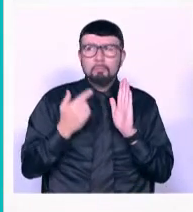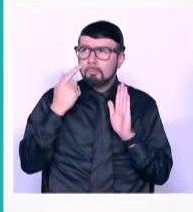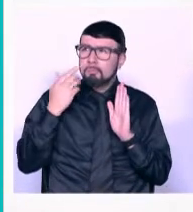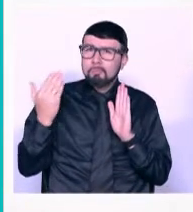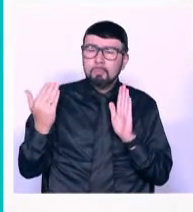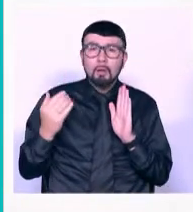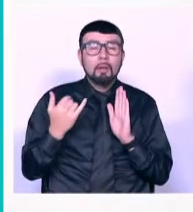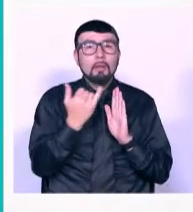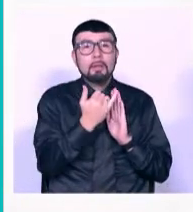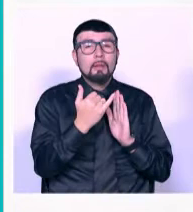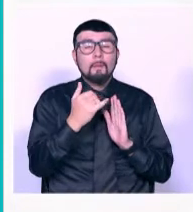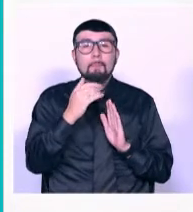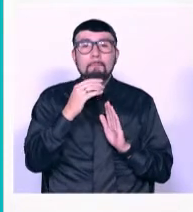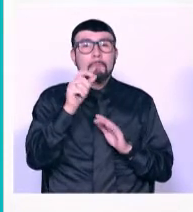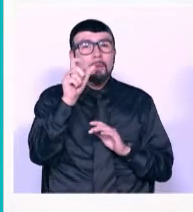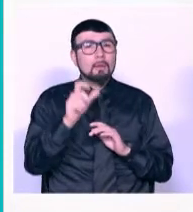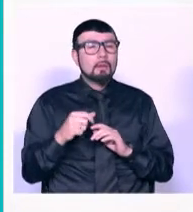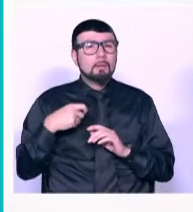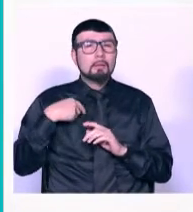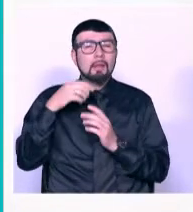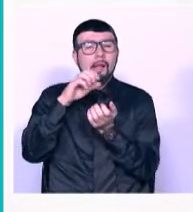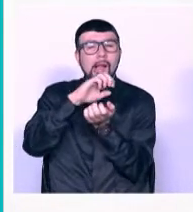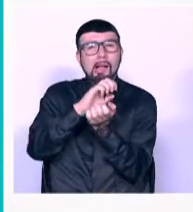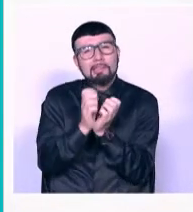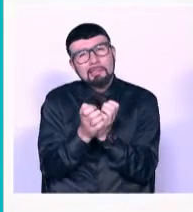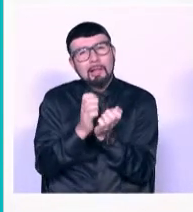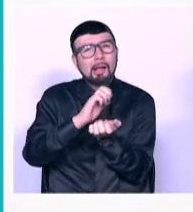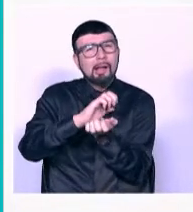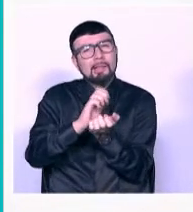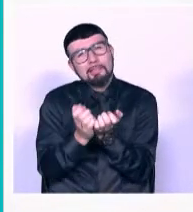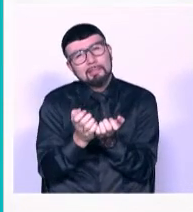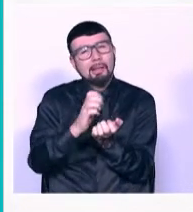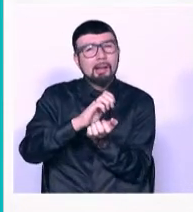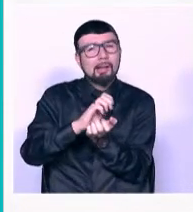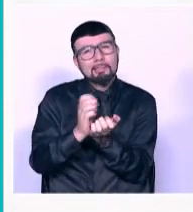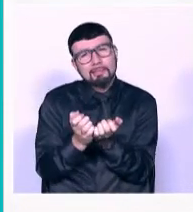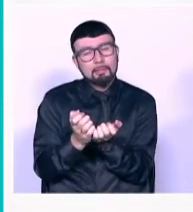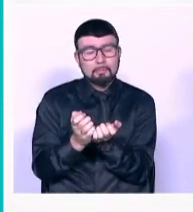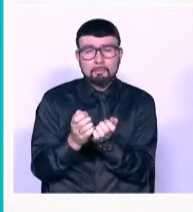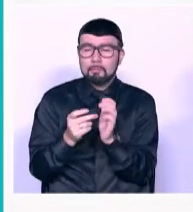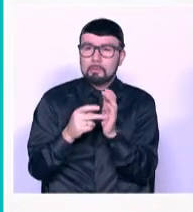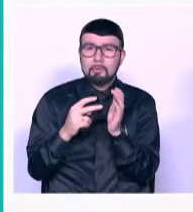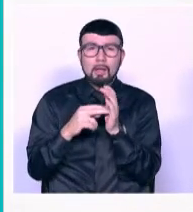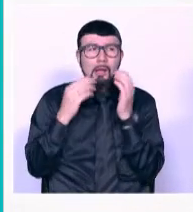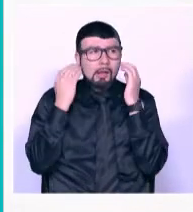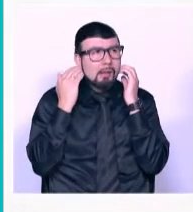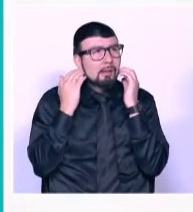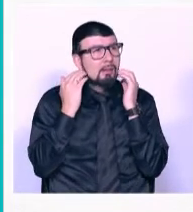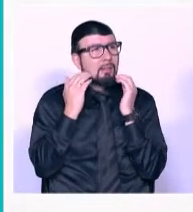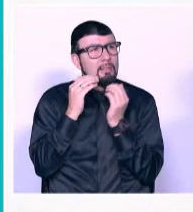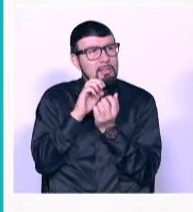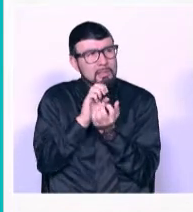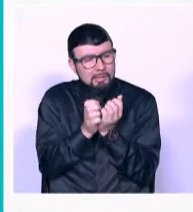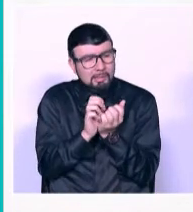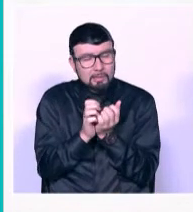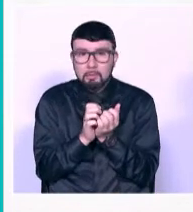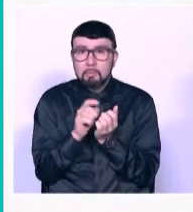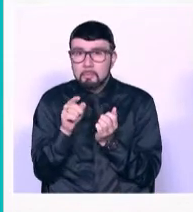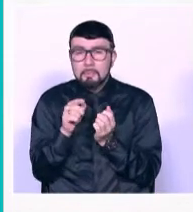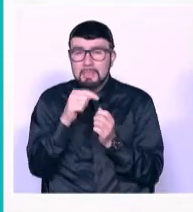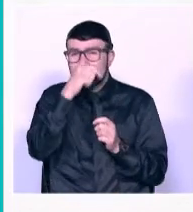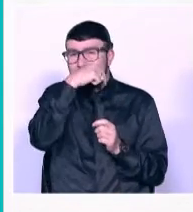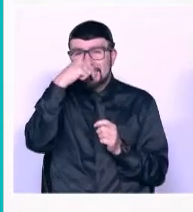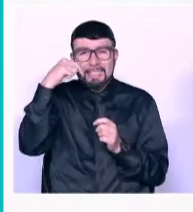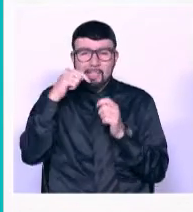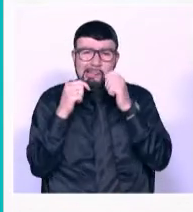mordida cruzada de un diente, o sea, muerde mal de un lado. Los dientes están muy apiñados. Cuando los dientes están así tan apiñados no se